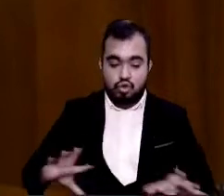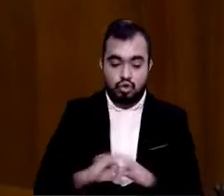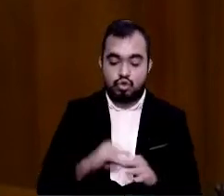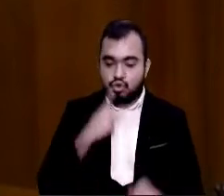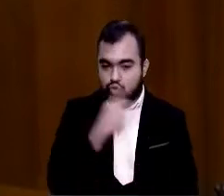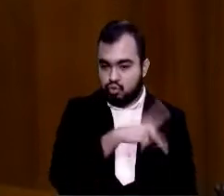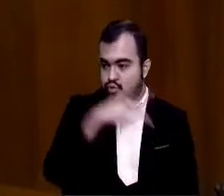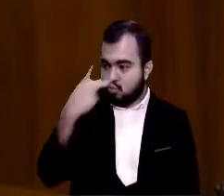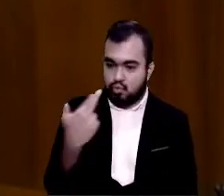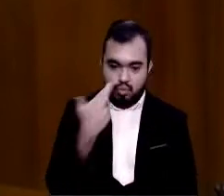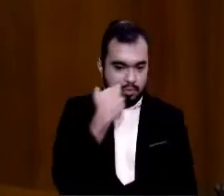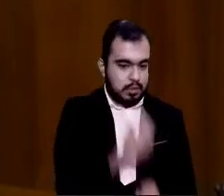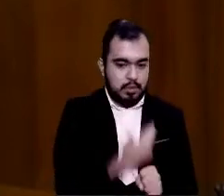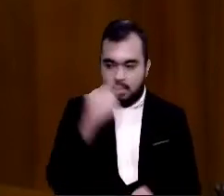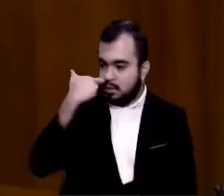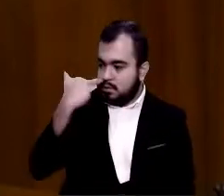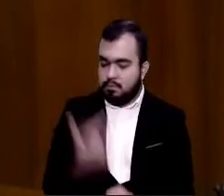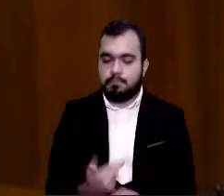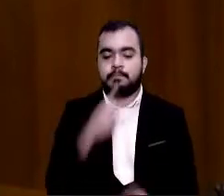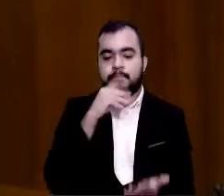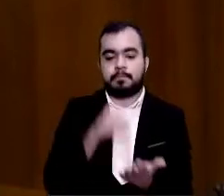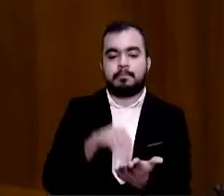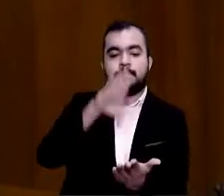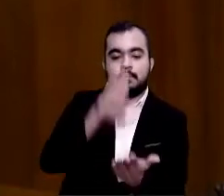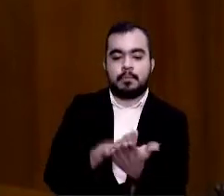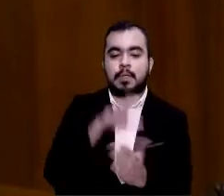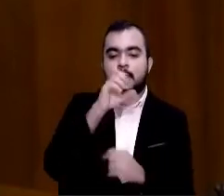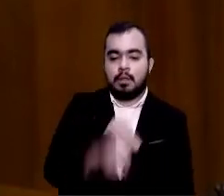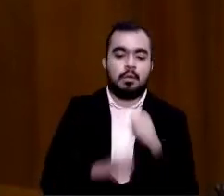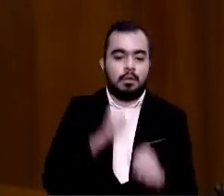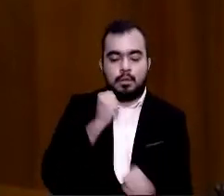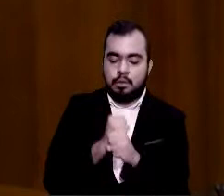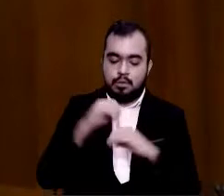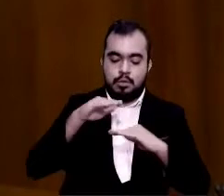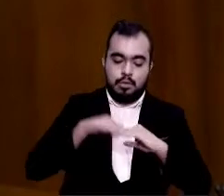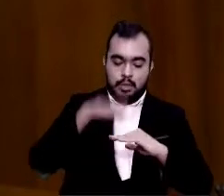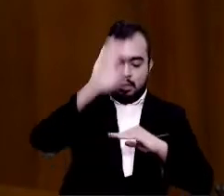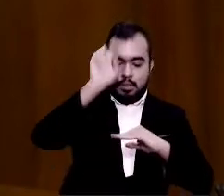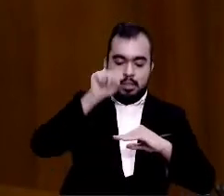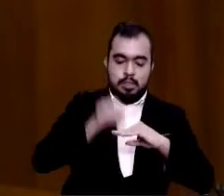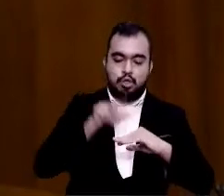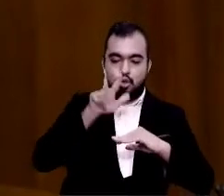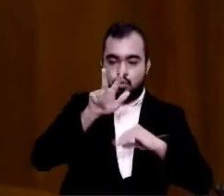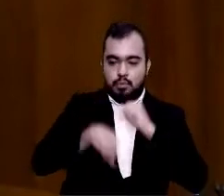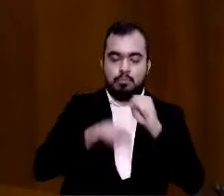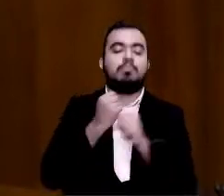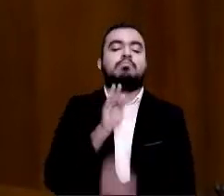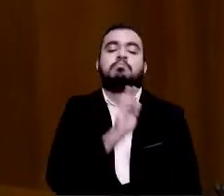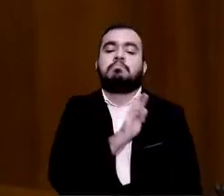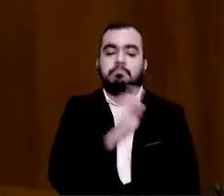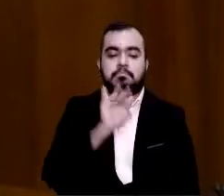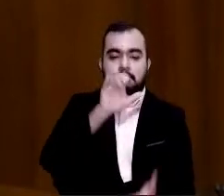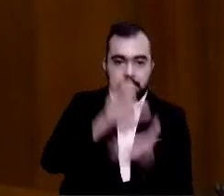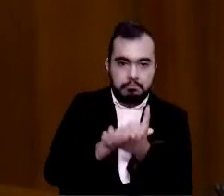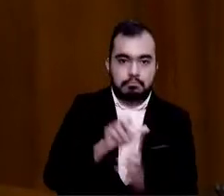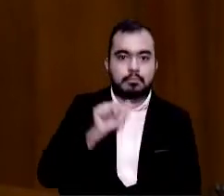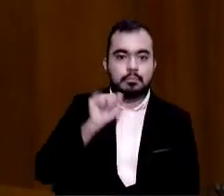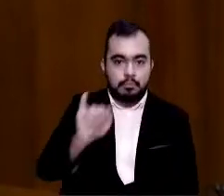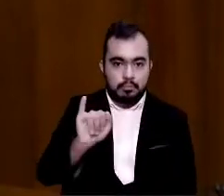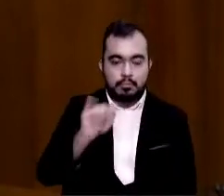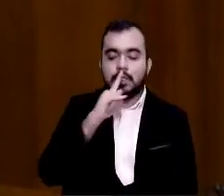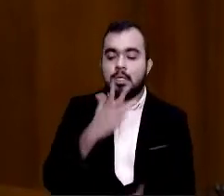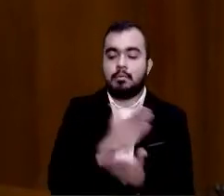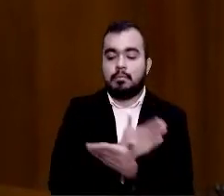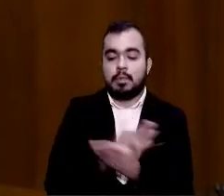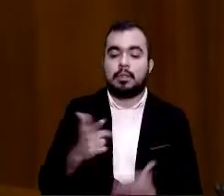sus respectivas competencias, establecerán como edad mínima para contraer matrimonio los 18 años. Además de todo lo mencionado, el 7